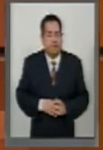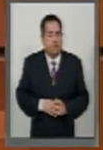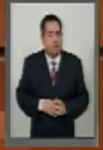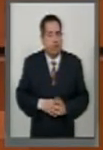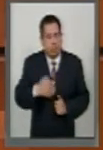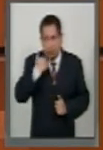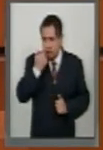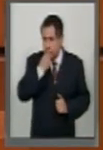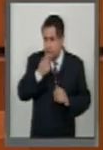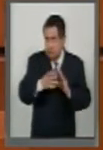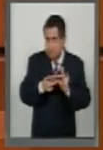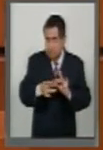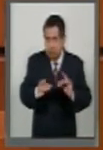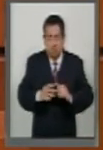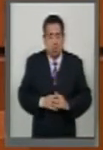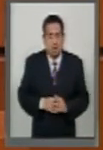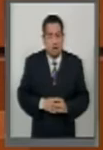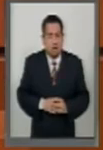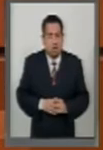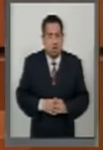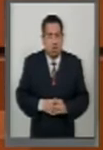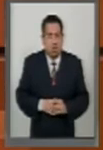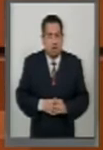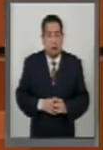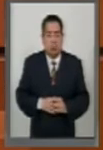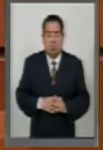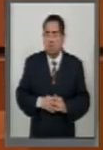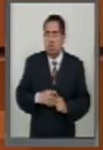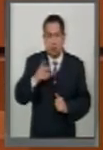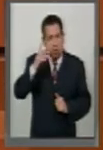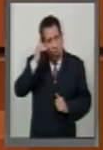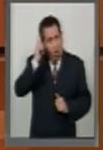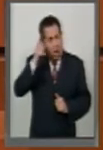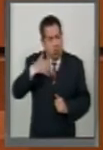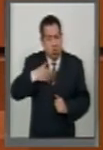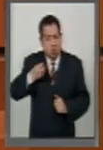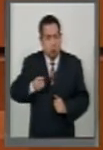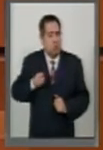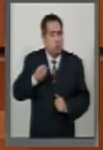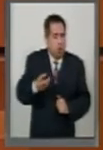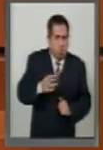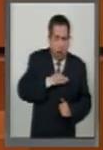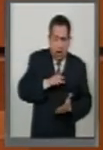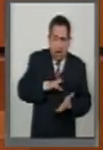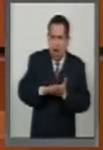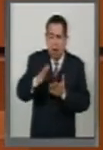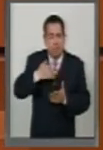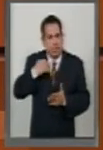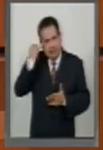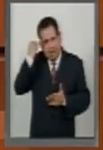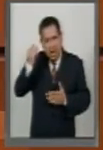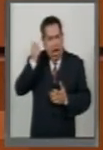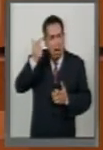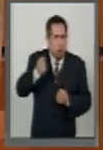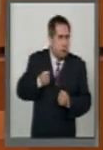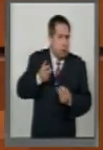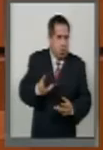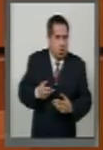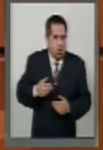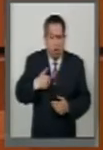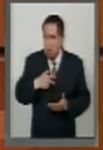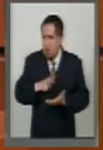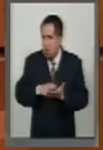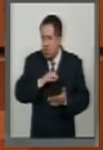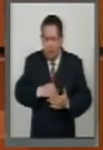Quiero decirles que en lo que valga mi aportación, en lo que valgan mis ideas, en lo que valga